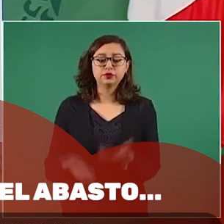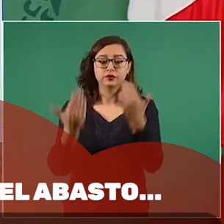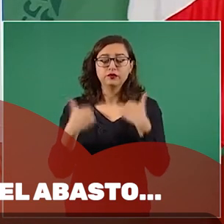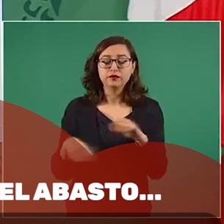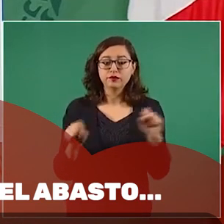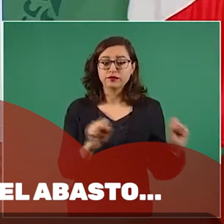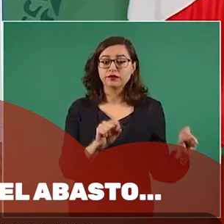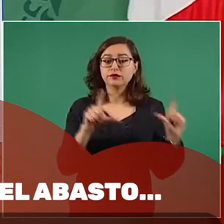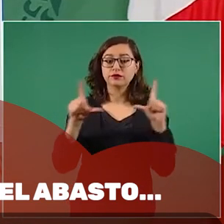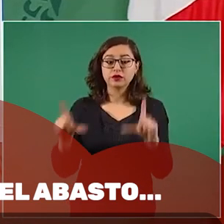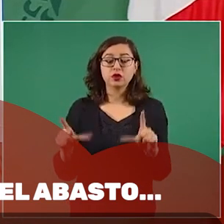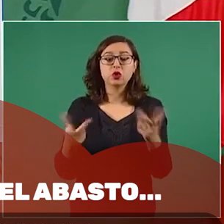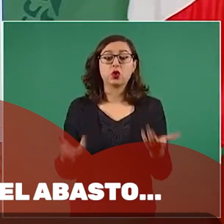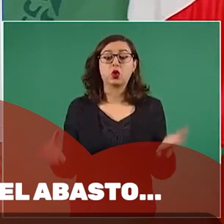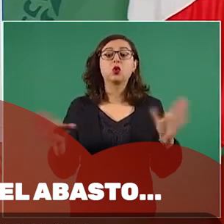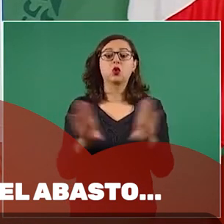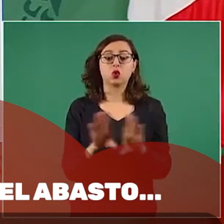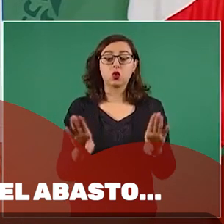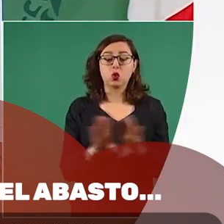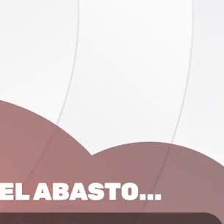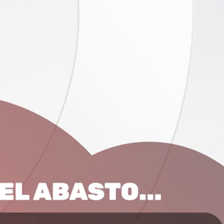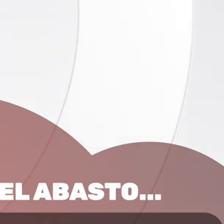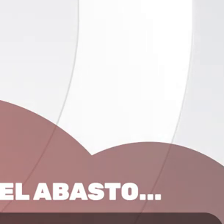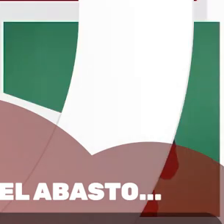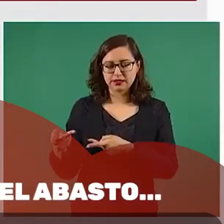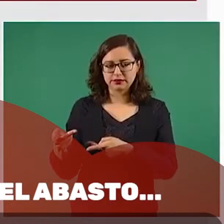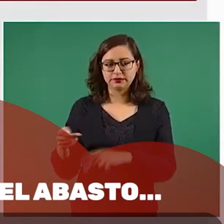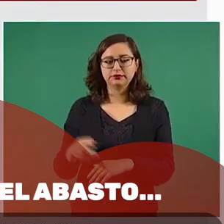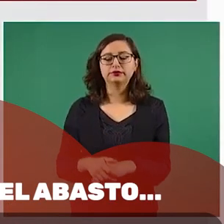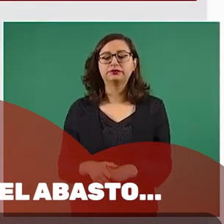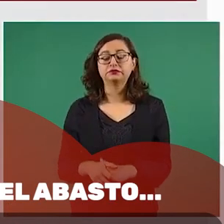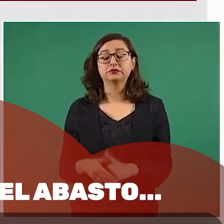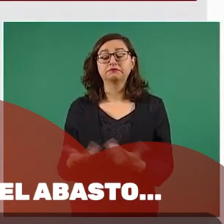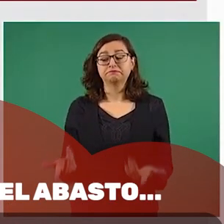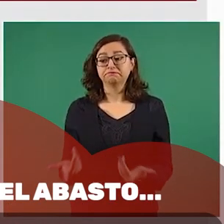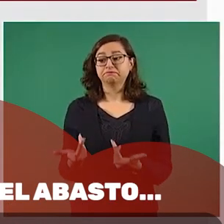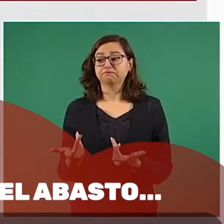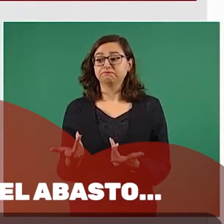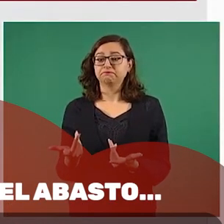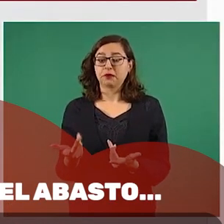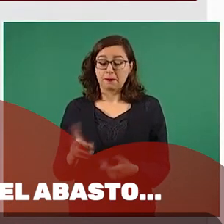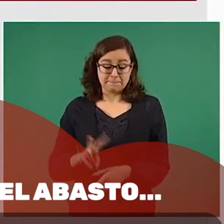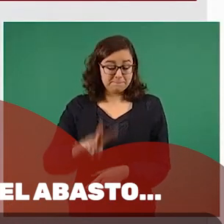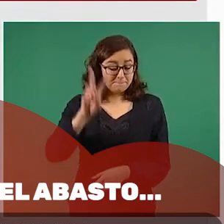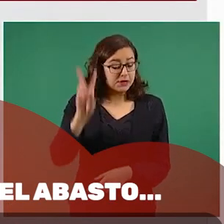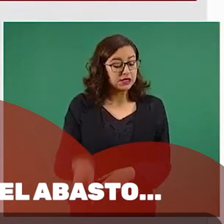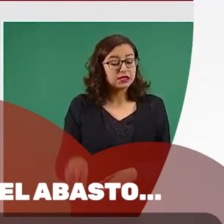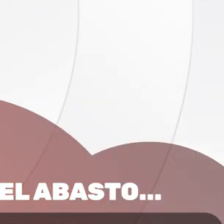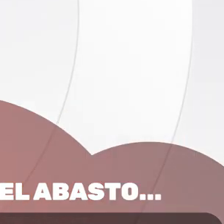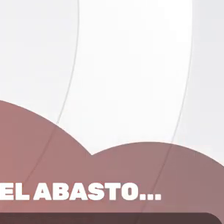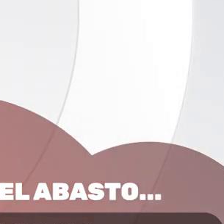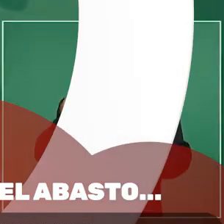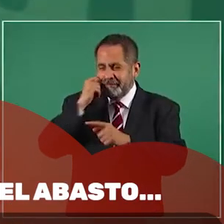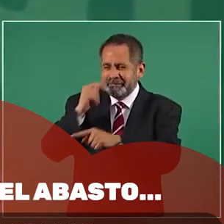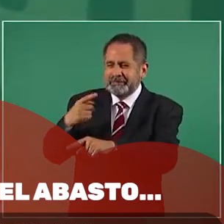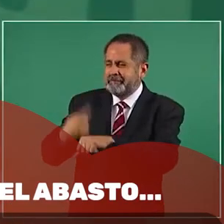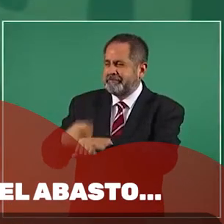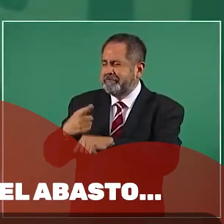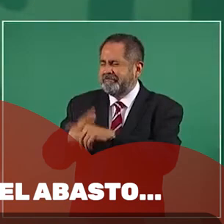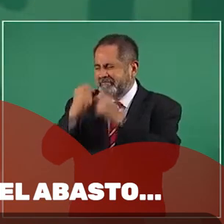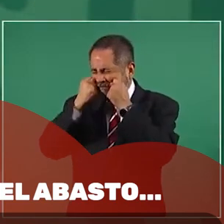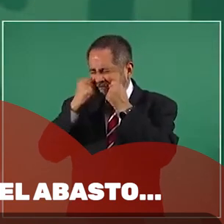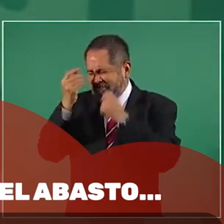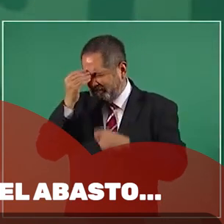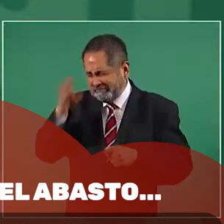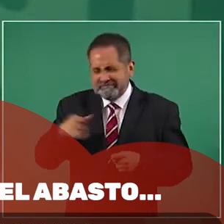medicamentos y piezas de material de curación para garantizar el abasto en el país. Asimismo, indicó que las compras se llevaron a cabo sin sobreprecios y con ahorros. Al respecto, el